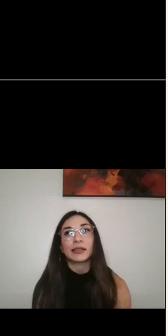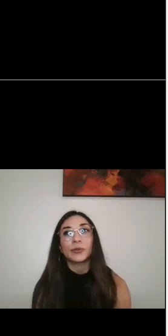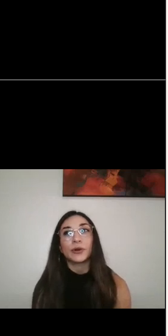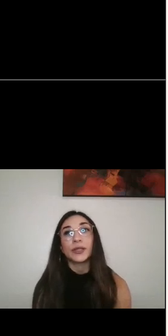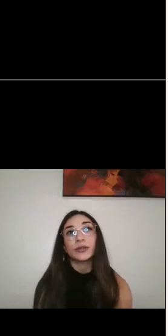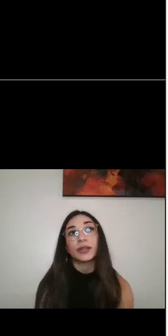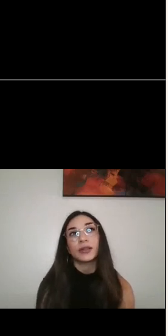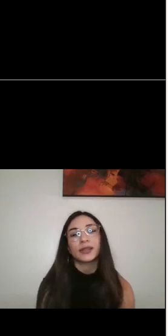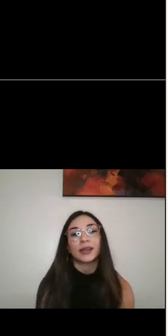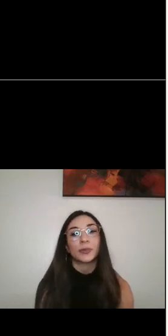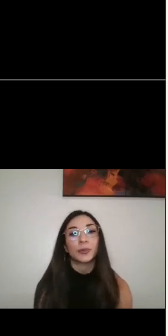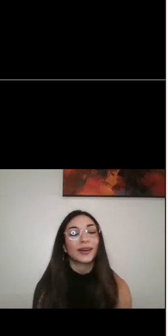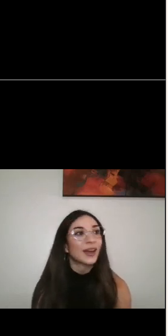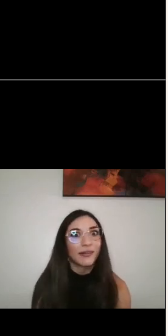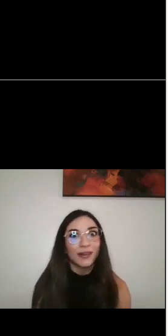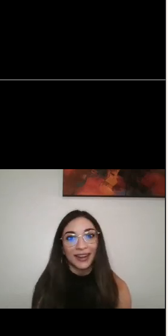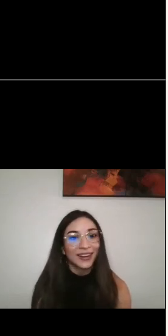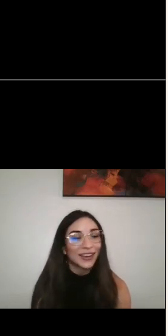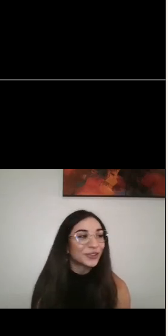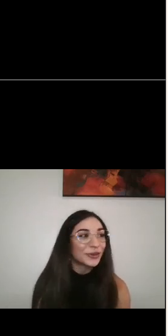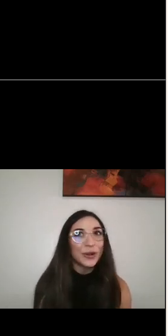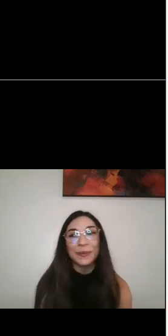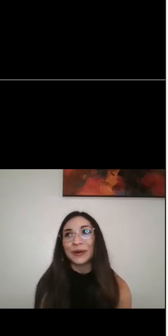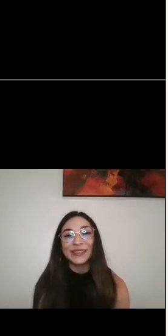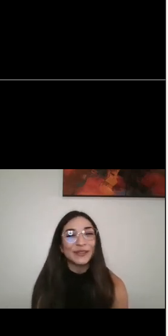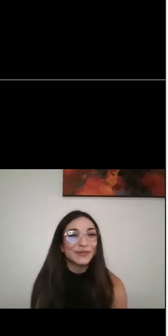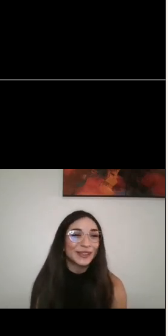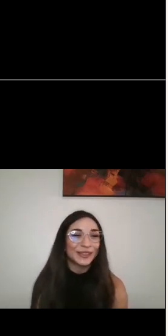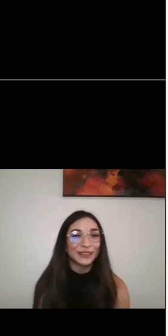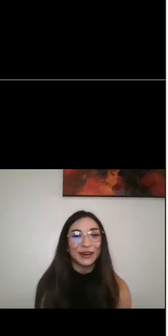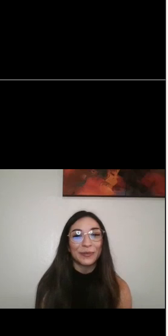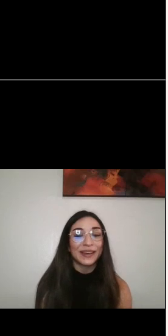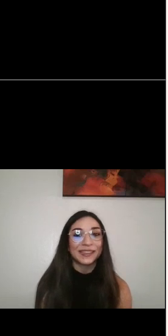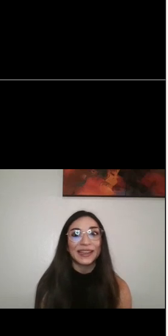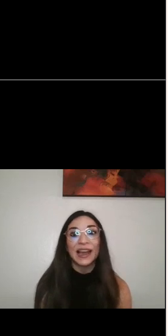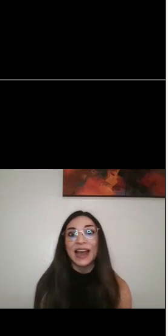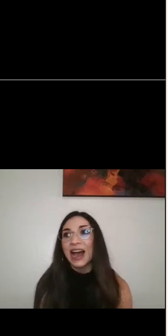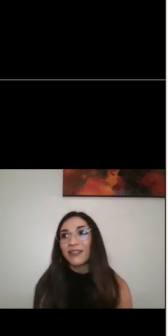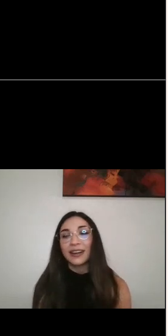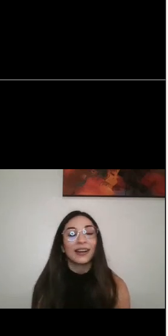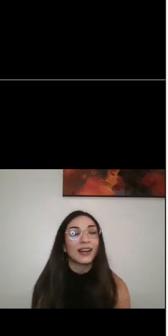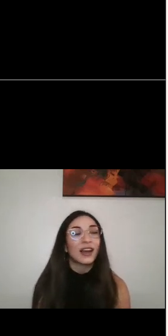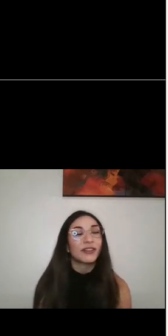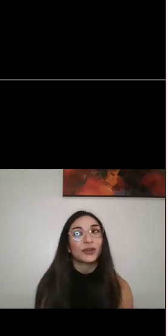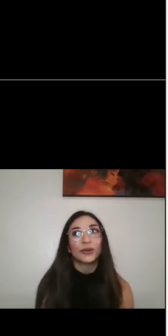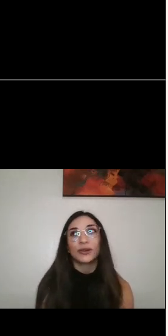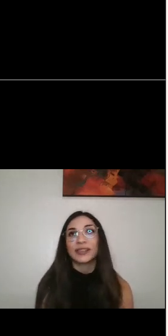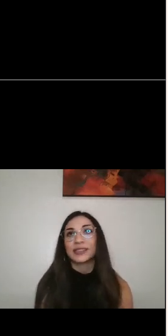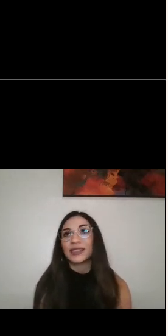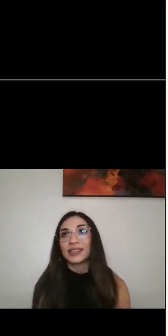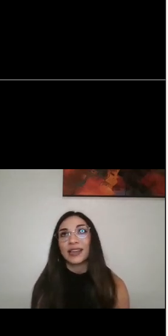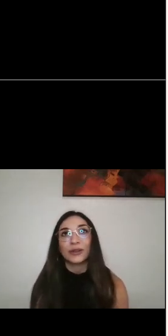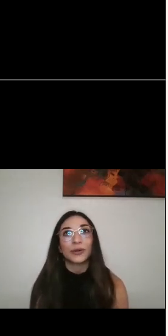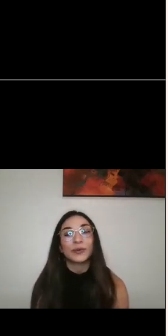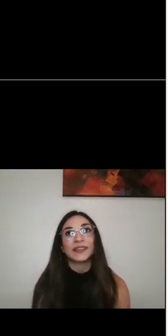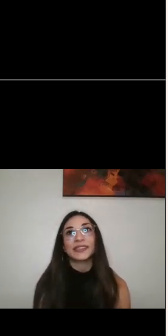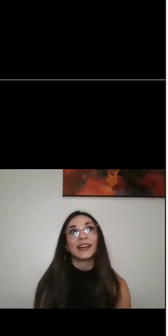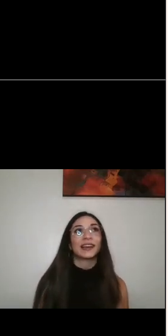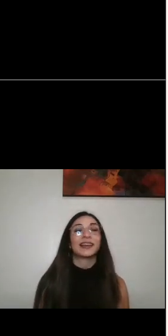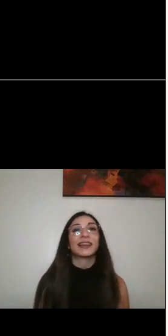qué son los mejores sonidos que le puedo poner? Háblele. Eso es la mejor estimulación que le puede hacer. Háblele, narre todo lo que está haciendo.